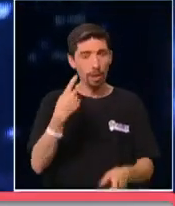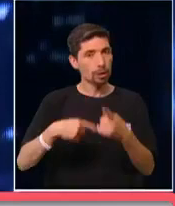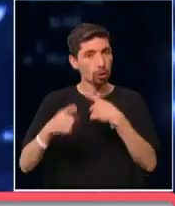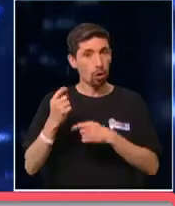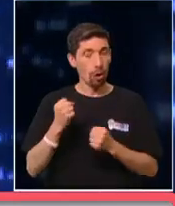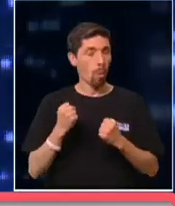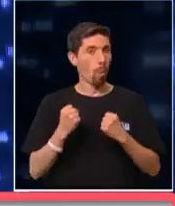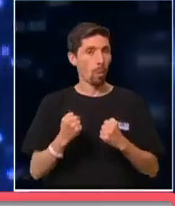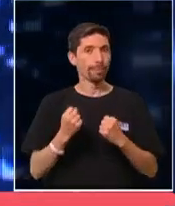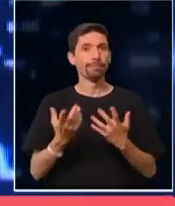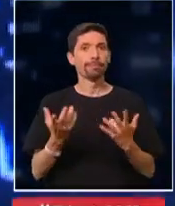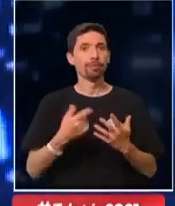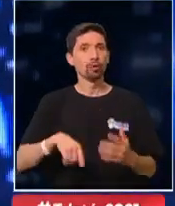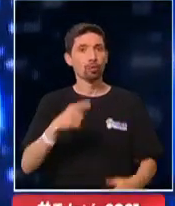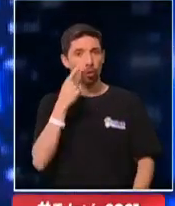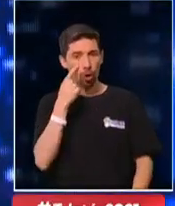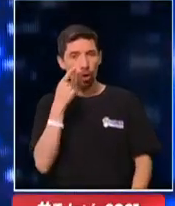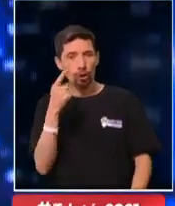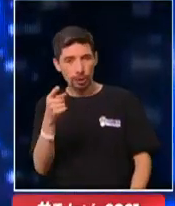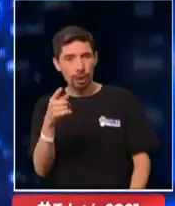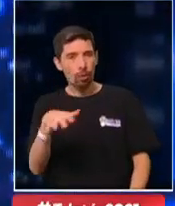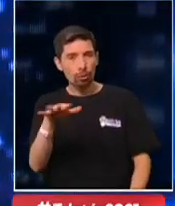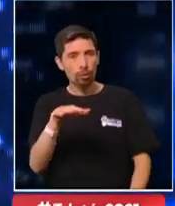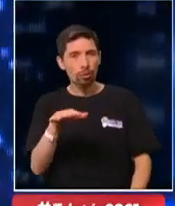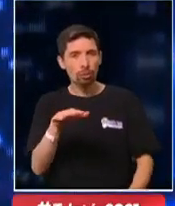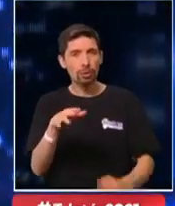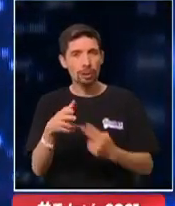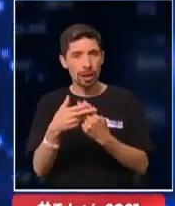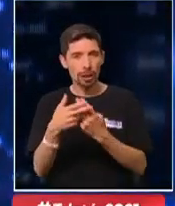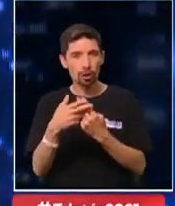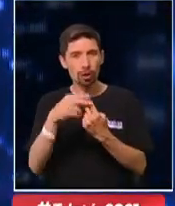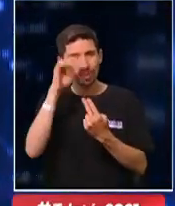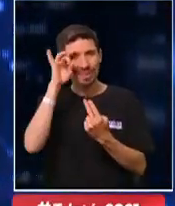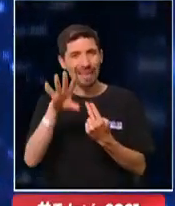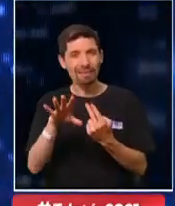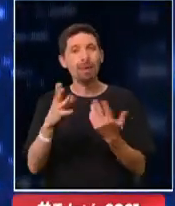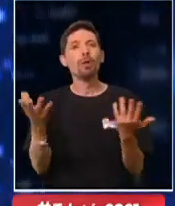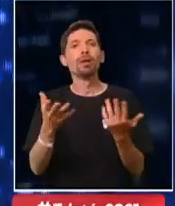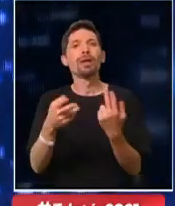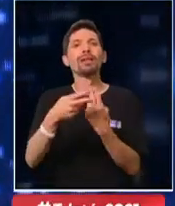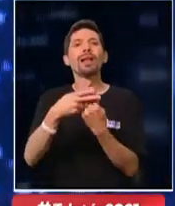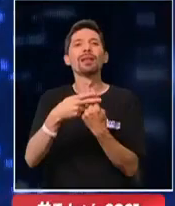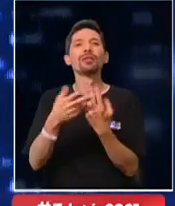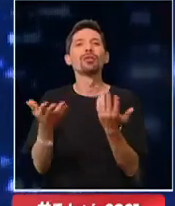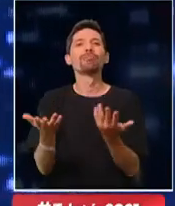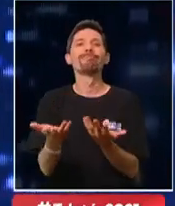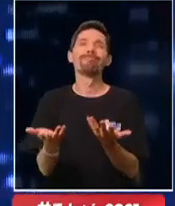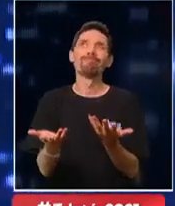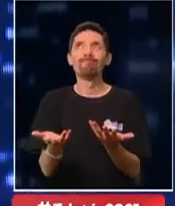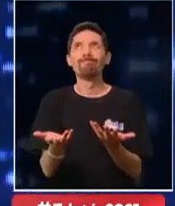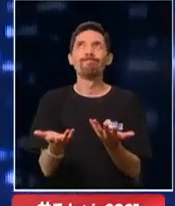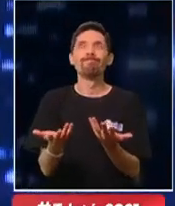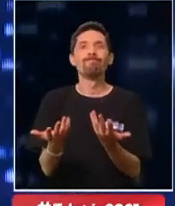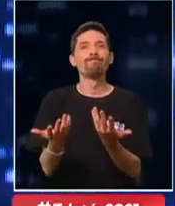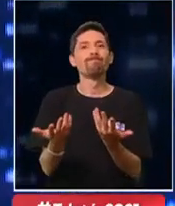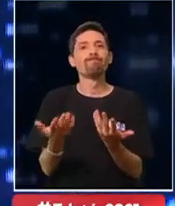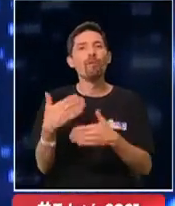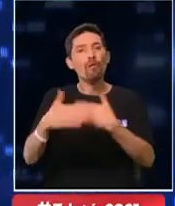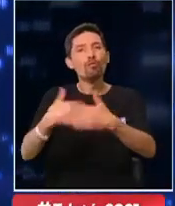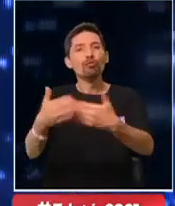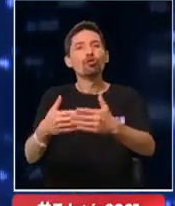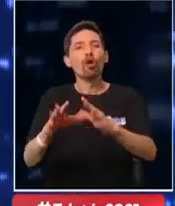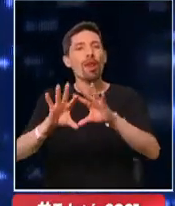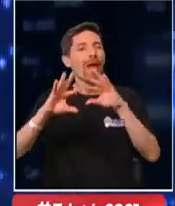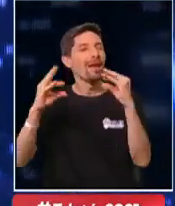impactante. Para los que conocemos la Teletón, sabemos que la Teletón funciona de una manera integral.